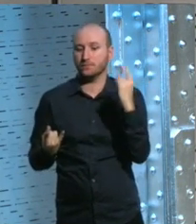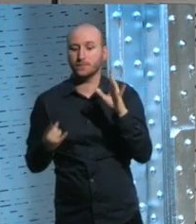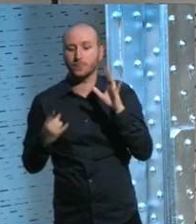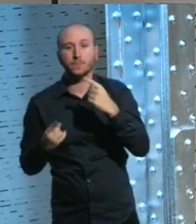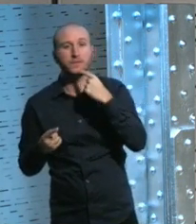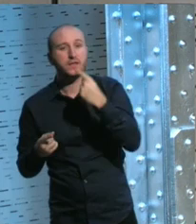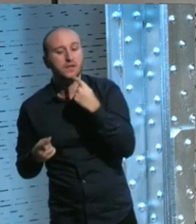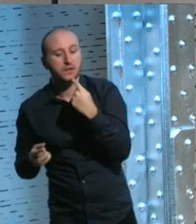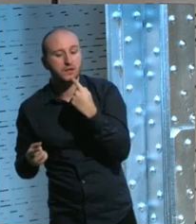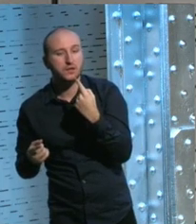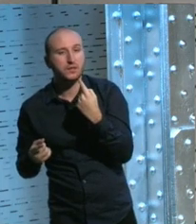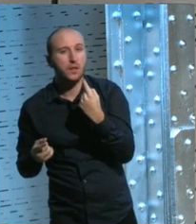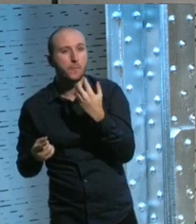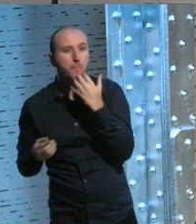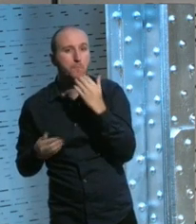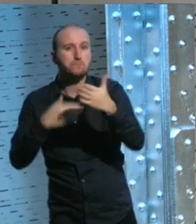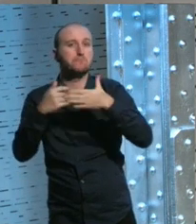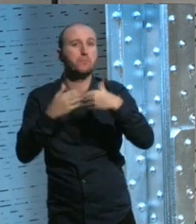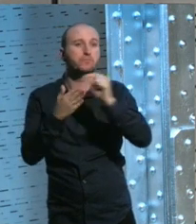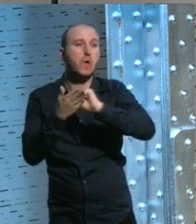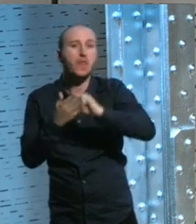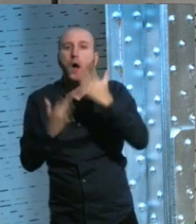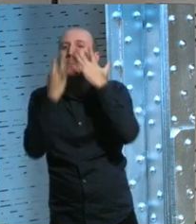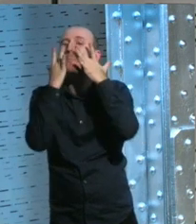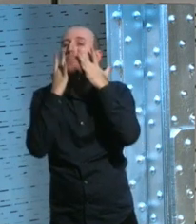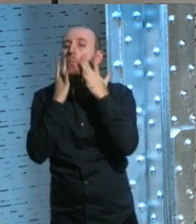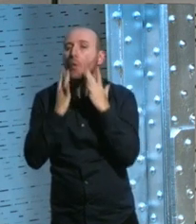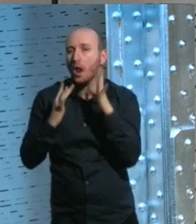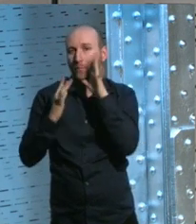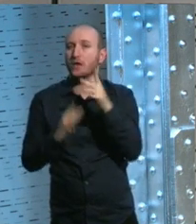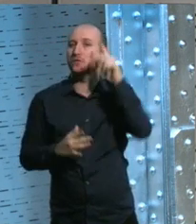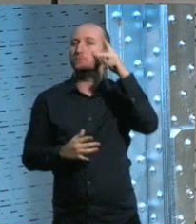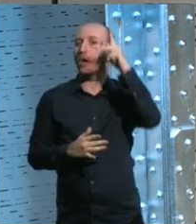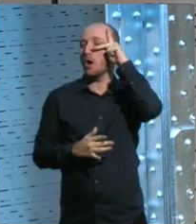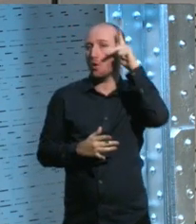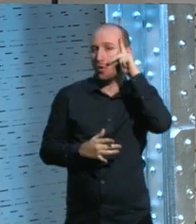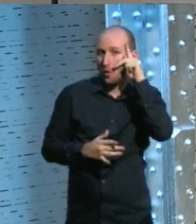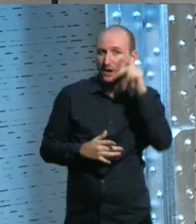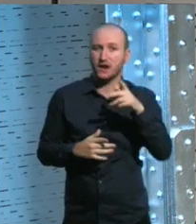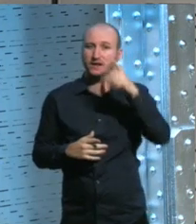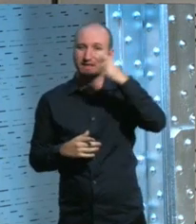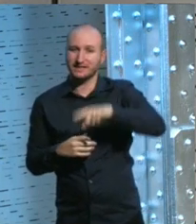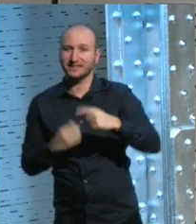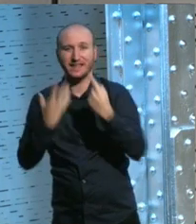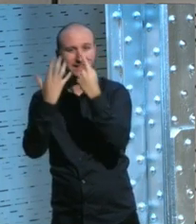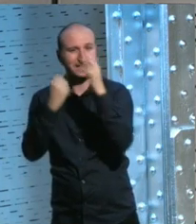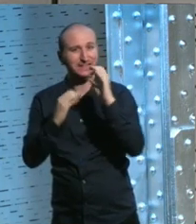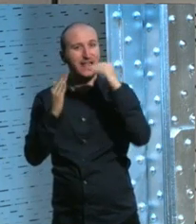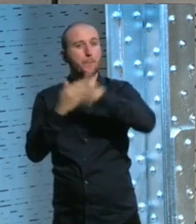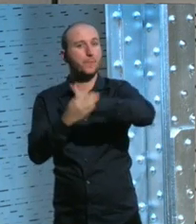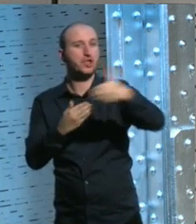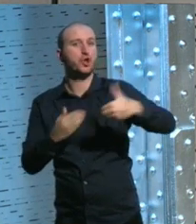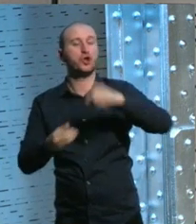KakaoTalk, que es puramente o esencialmente coreano, que es un país chiquito, tiene 60 millones de